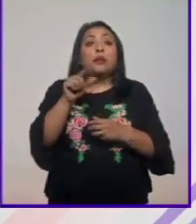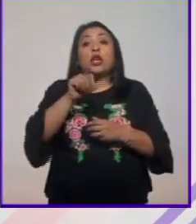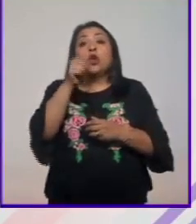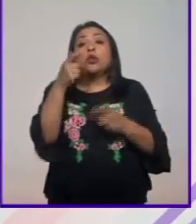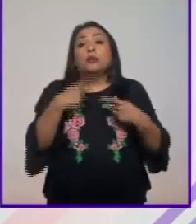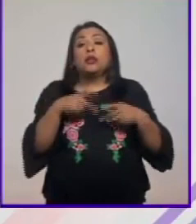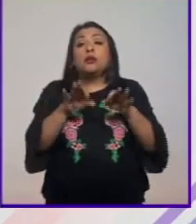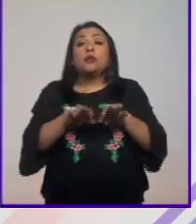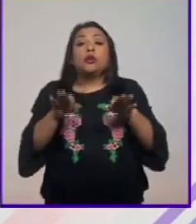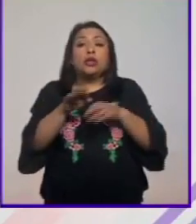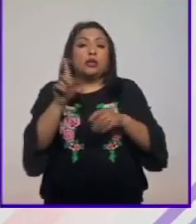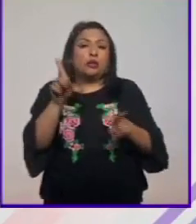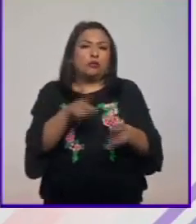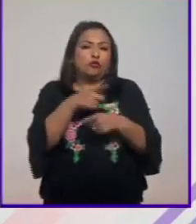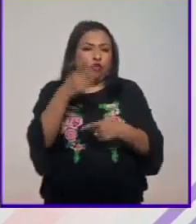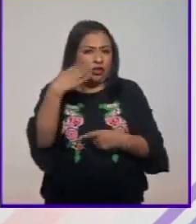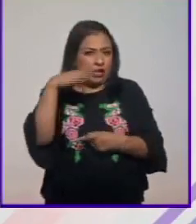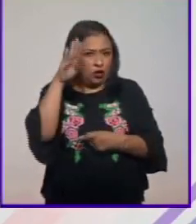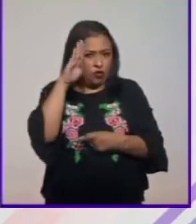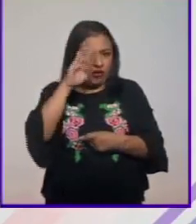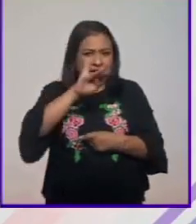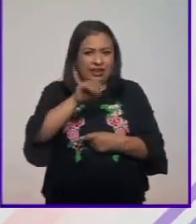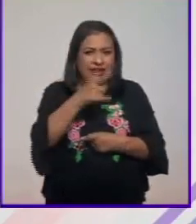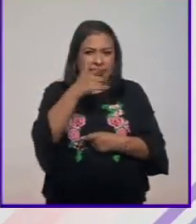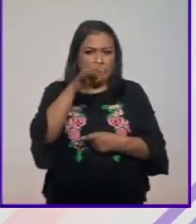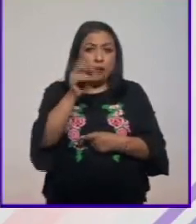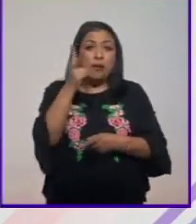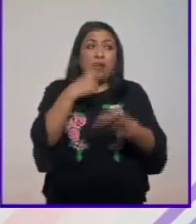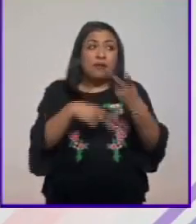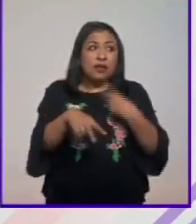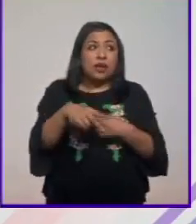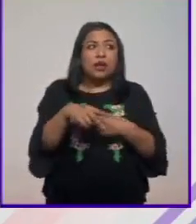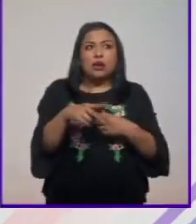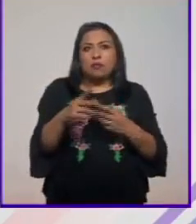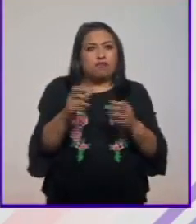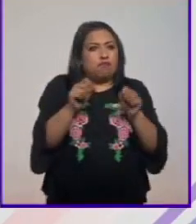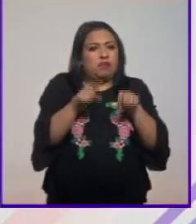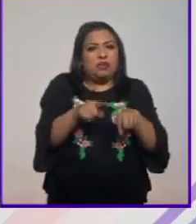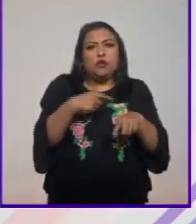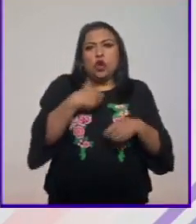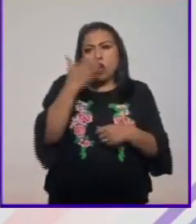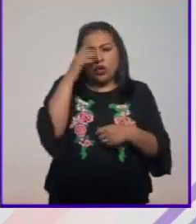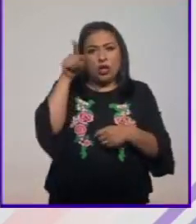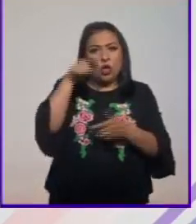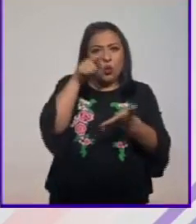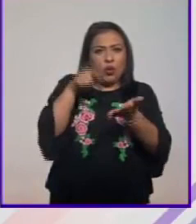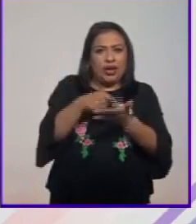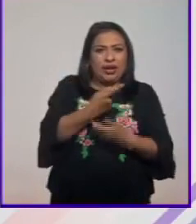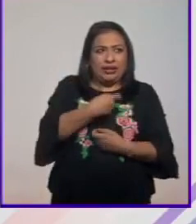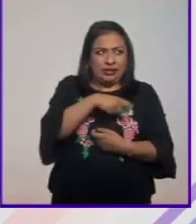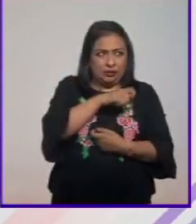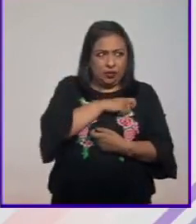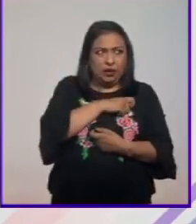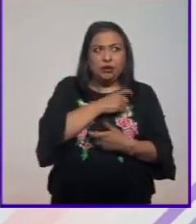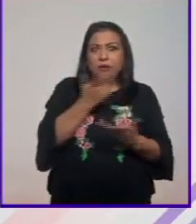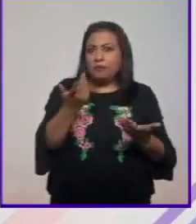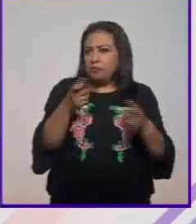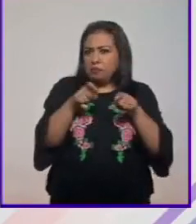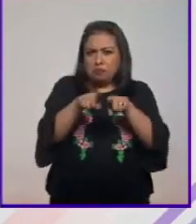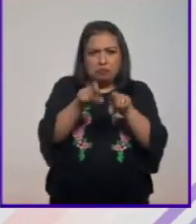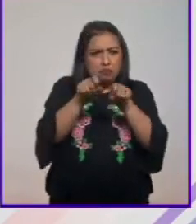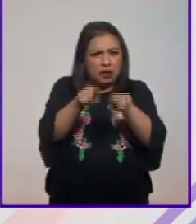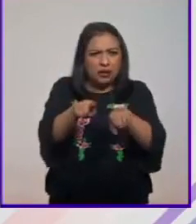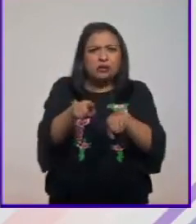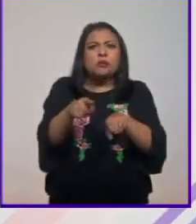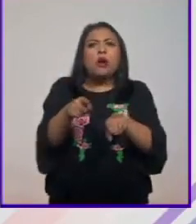figura de la música cubana, Gemma Corredera, que se ha venido a presentar a la vez que yo. Nos conocemos de allá de España y a la vez que yo